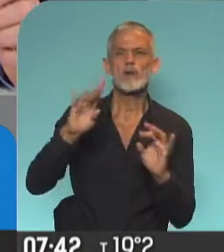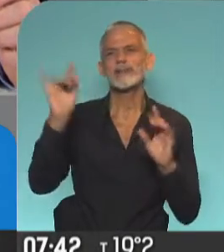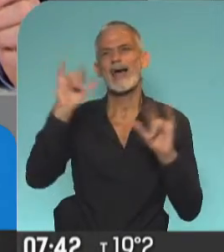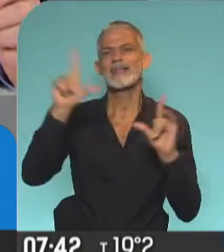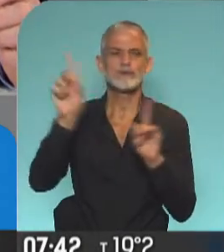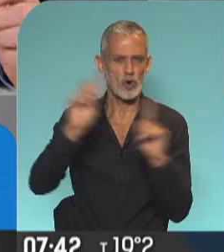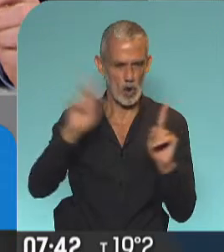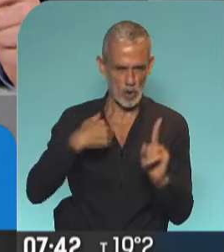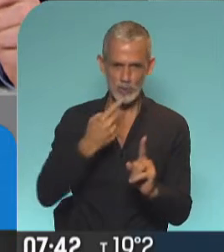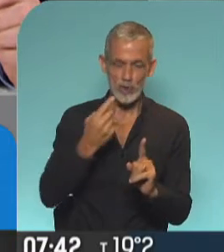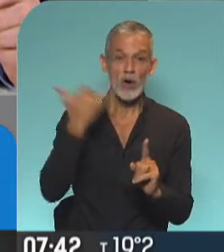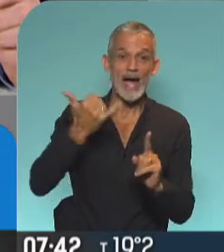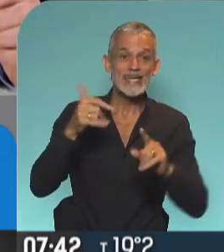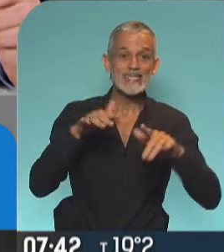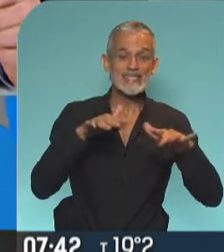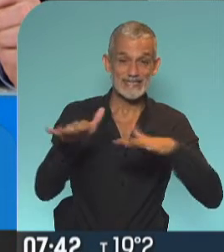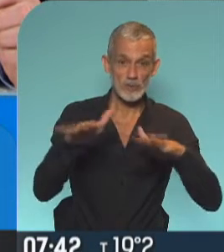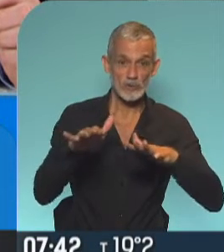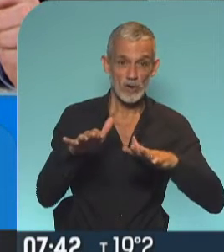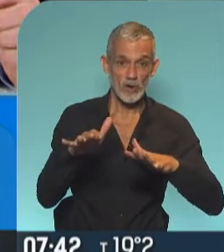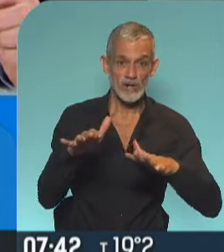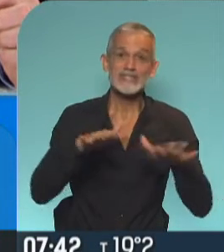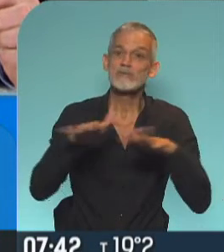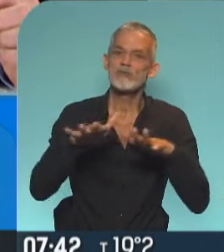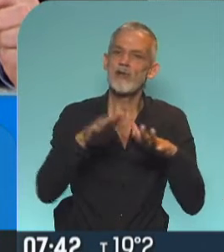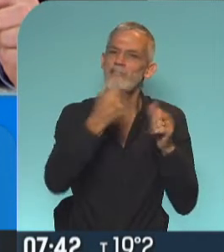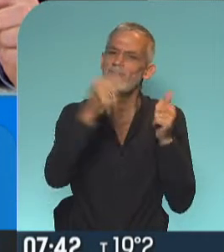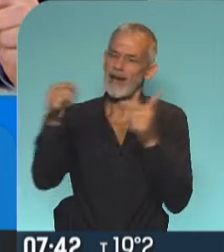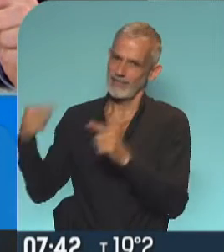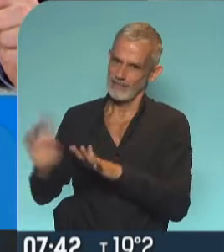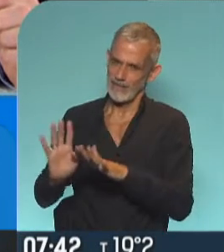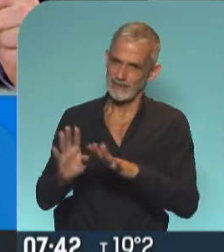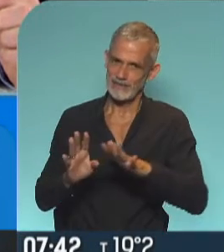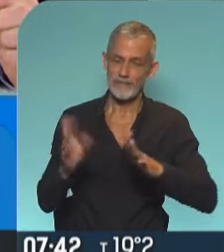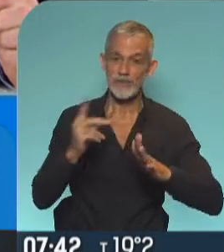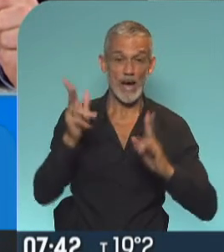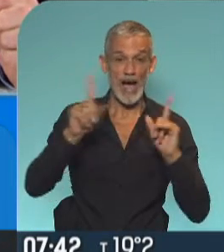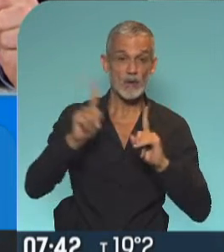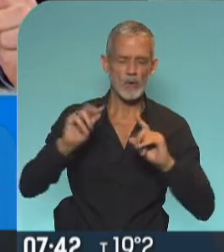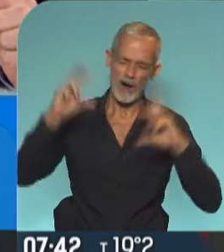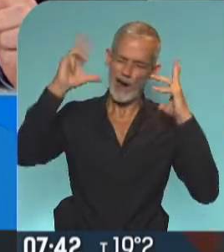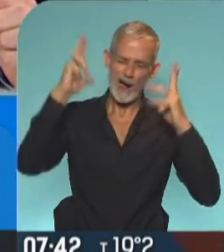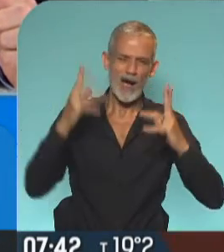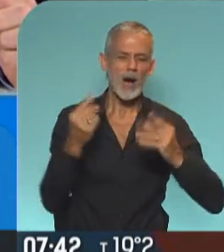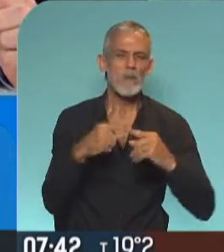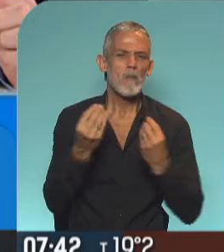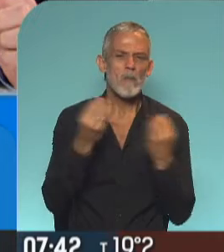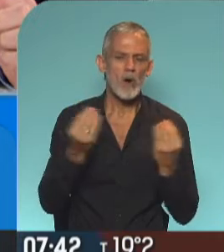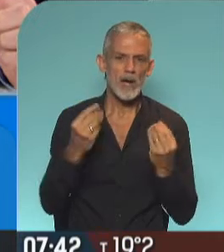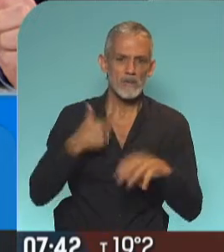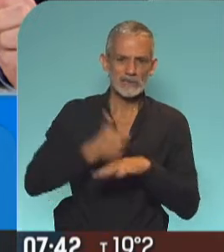estoy diciendo es que hay situaciones, ¿no? Hay situaciones de histeria, digamos, por